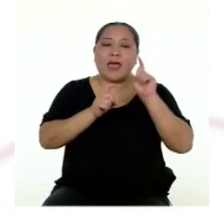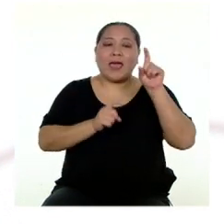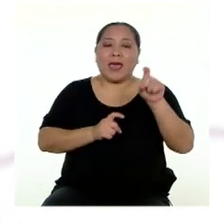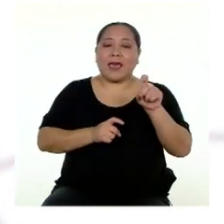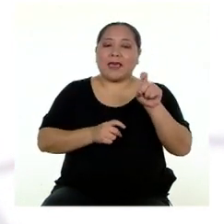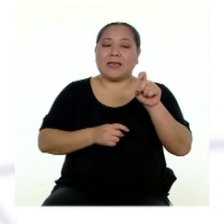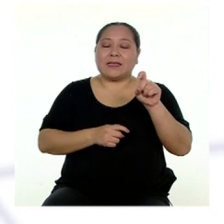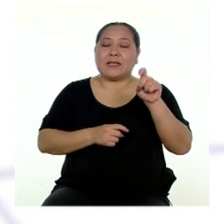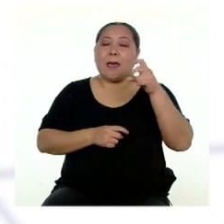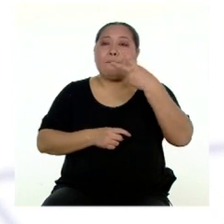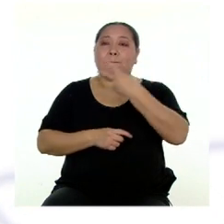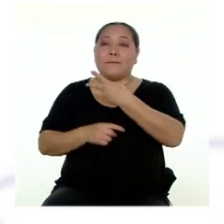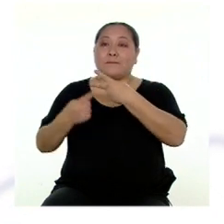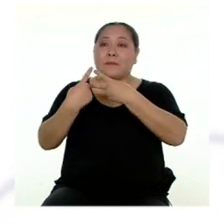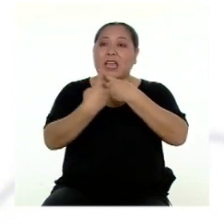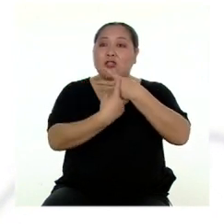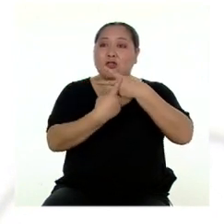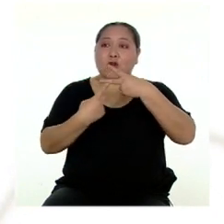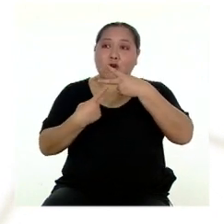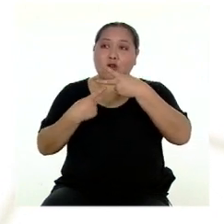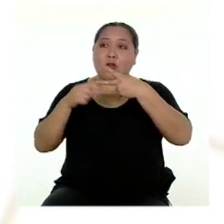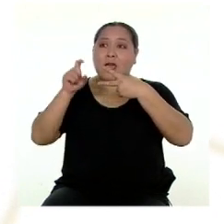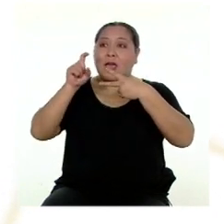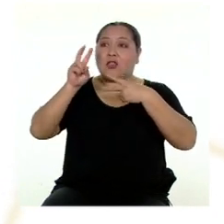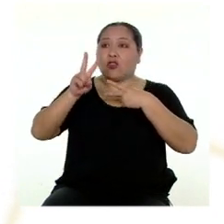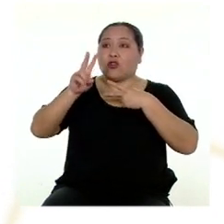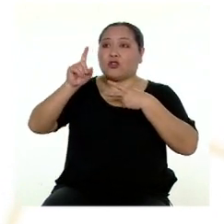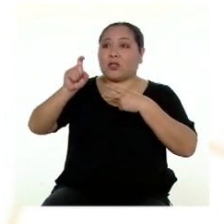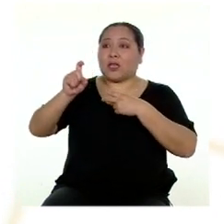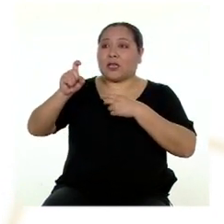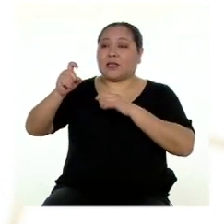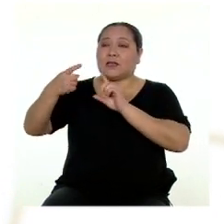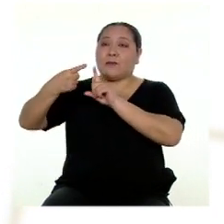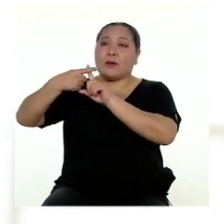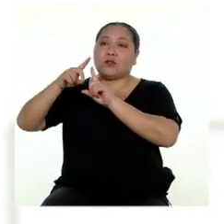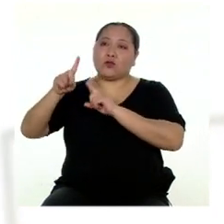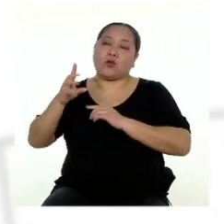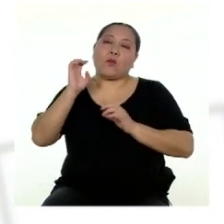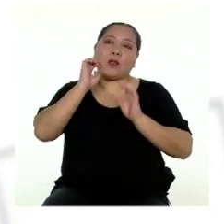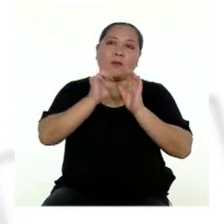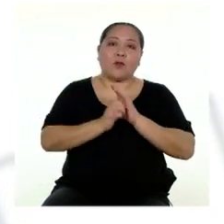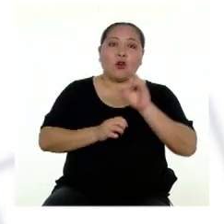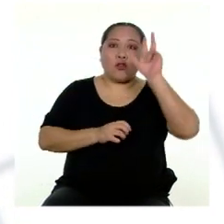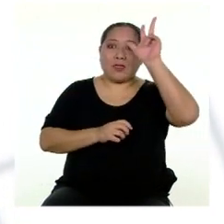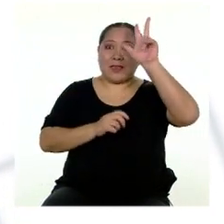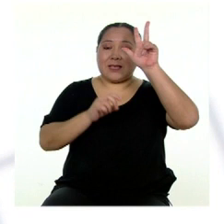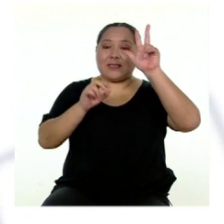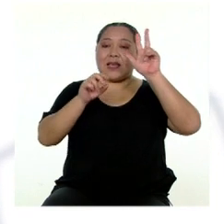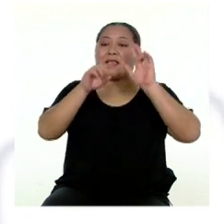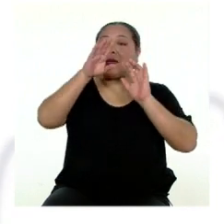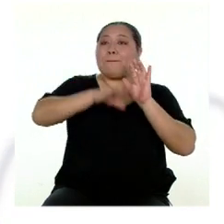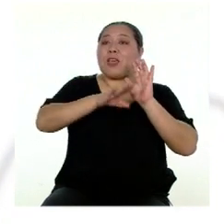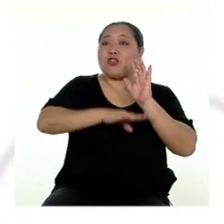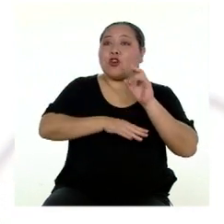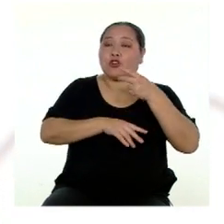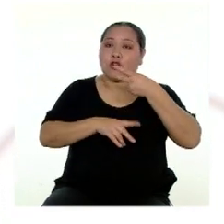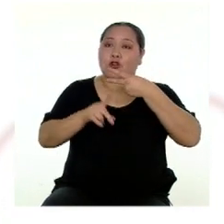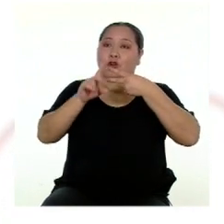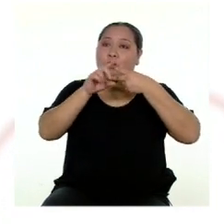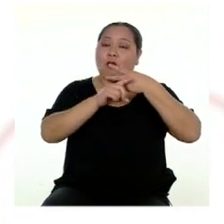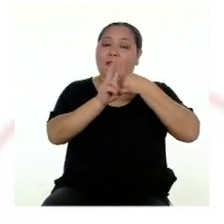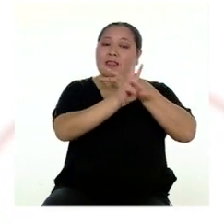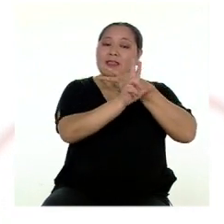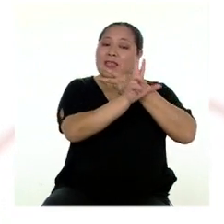más 1, porque en el cuadrado normal 3 es menor que 7. Estupendo trabajo, Yanira.